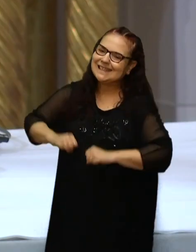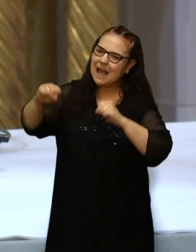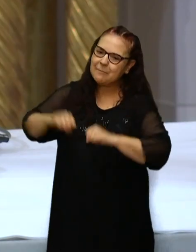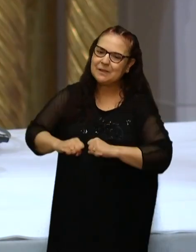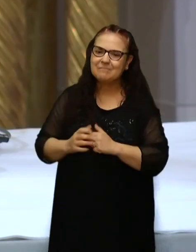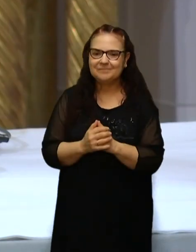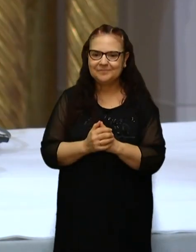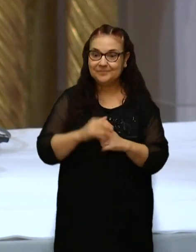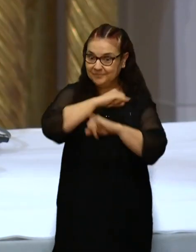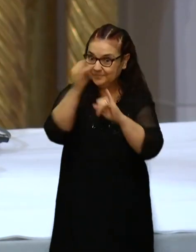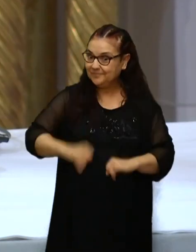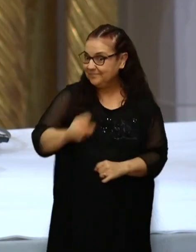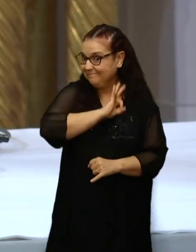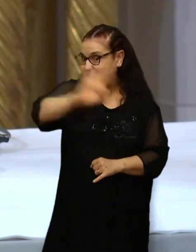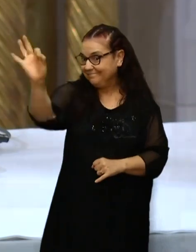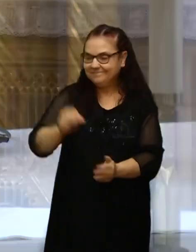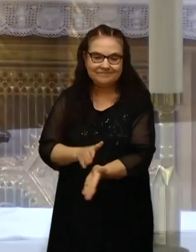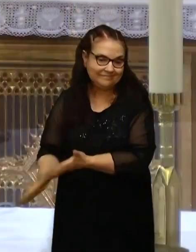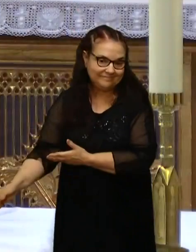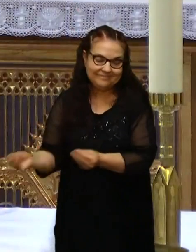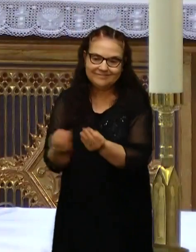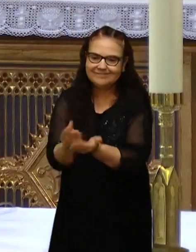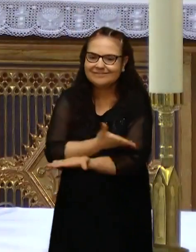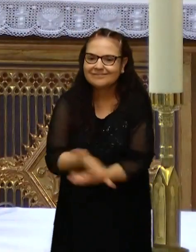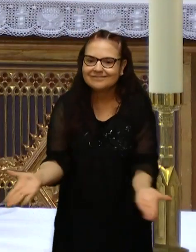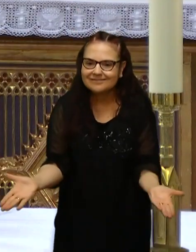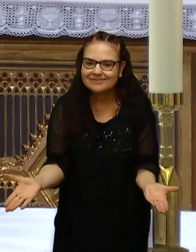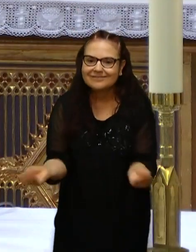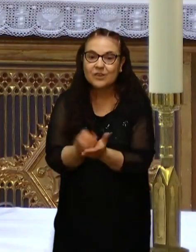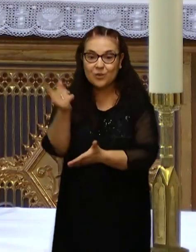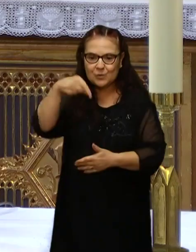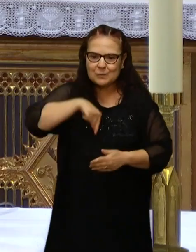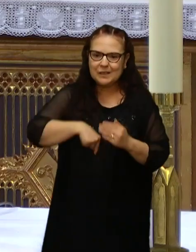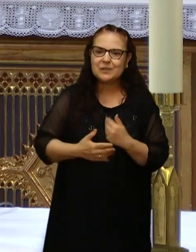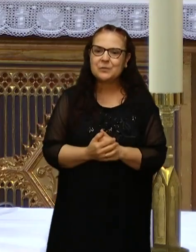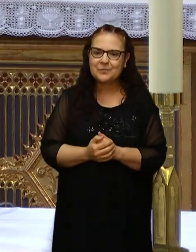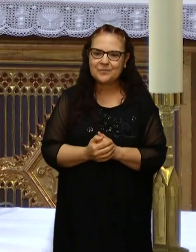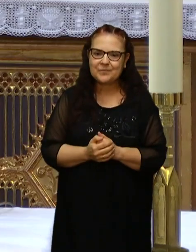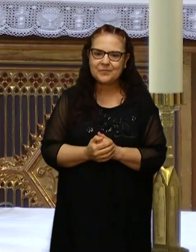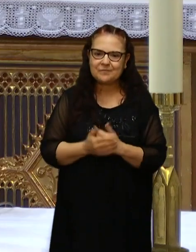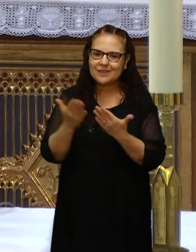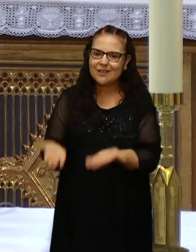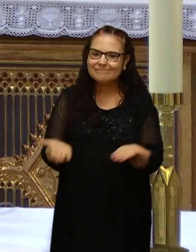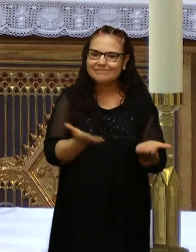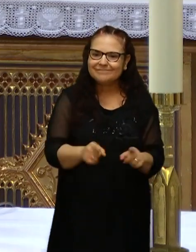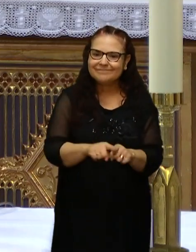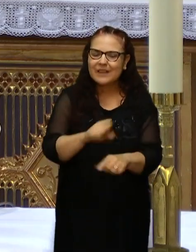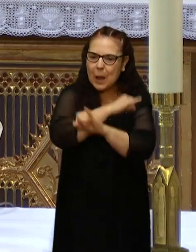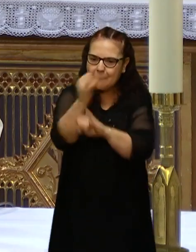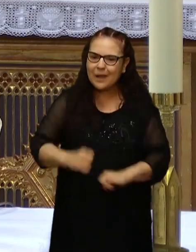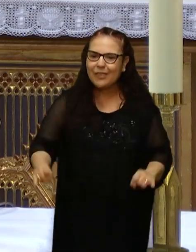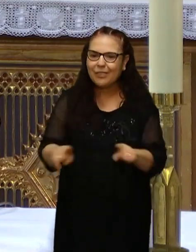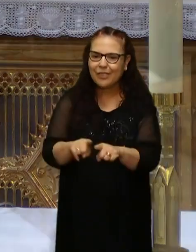siglos, la paz del Señor esté siempre con vosotros. Daos la paz